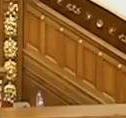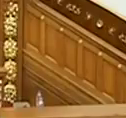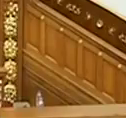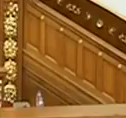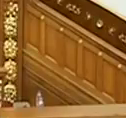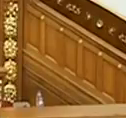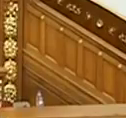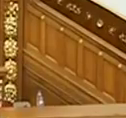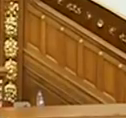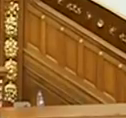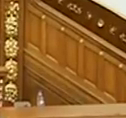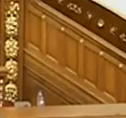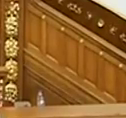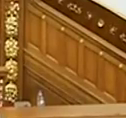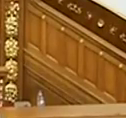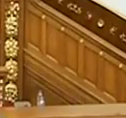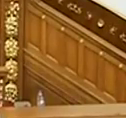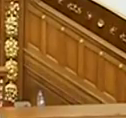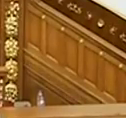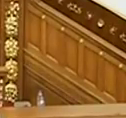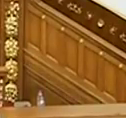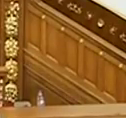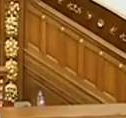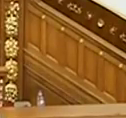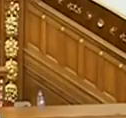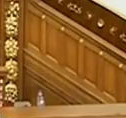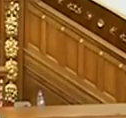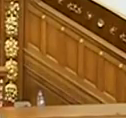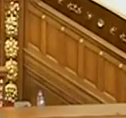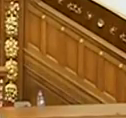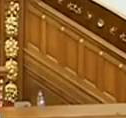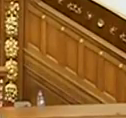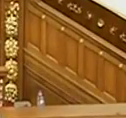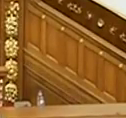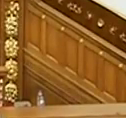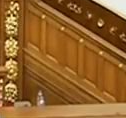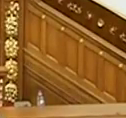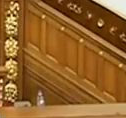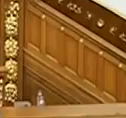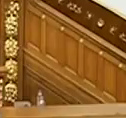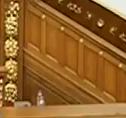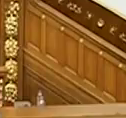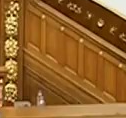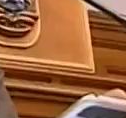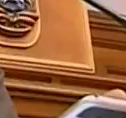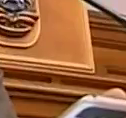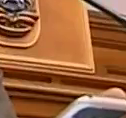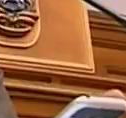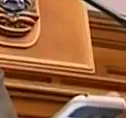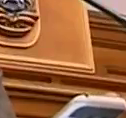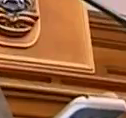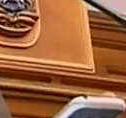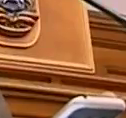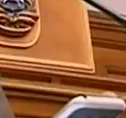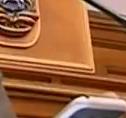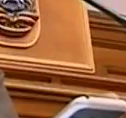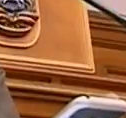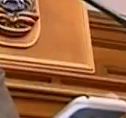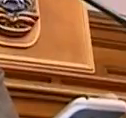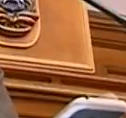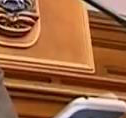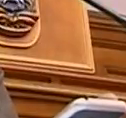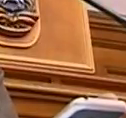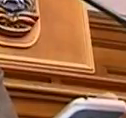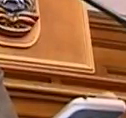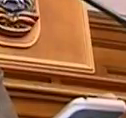la propuesta del orden del día de la sesión de hoy, martes 14 de noviembre de 2017. Propuesta del orden del día de